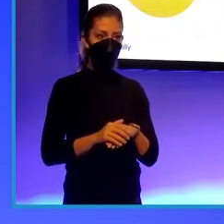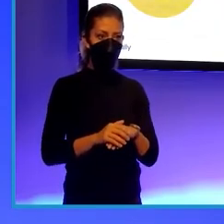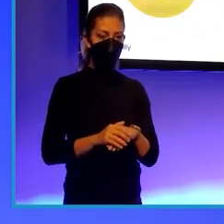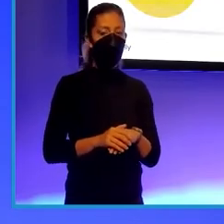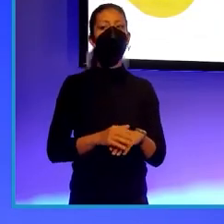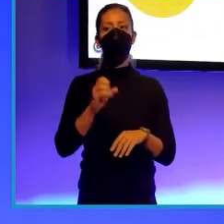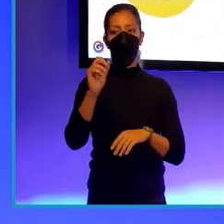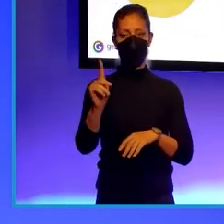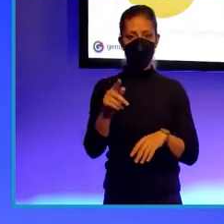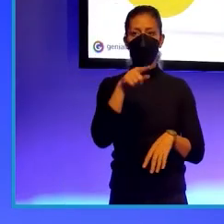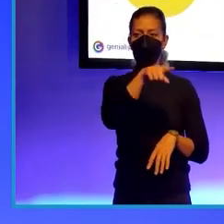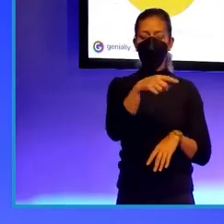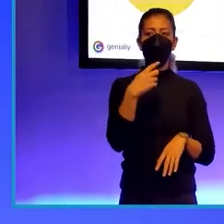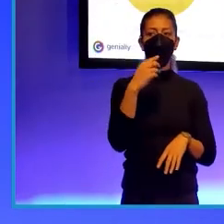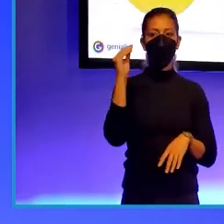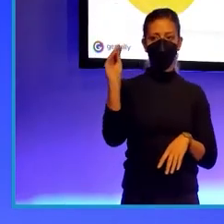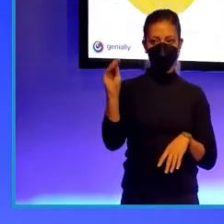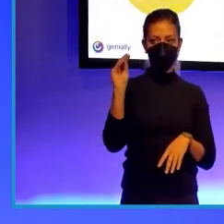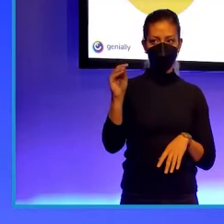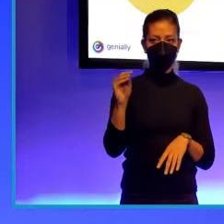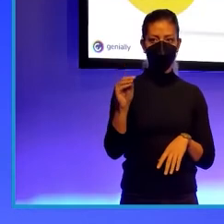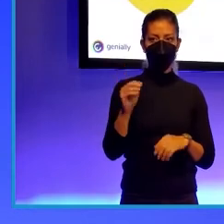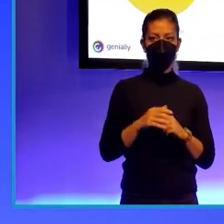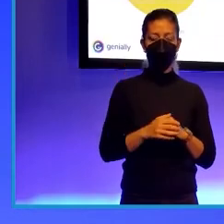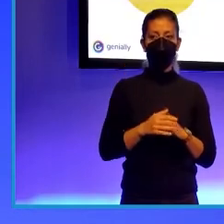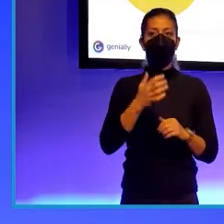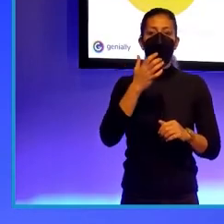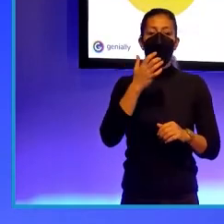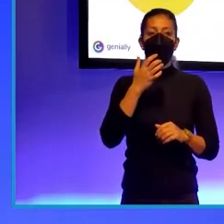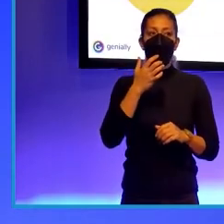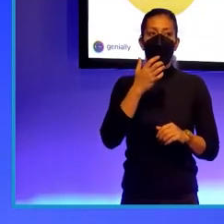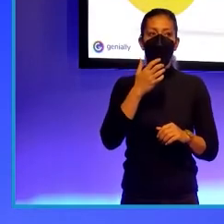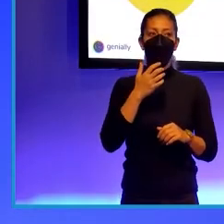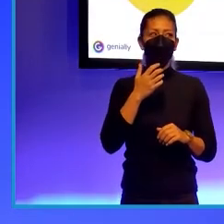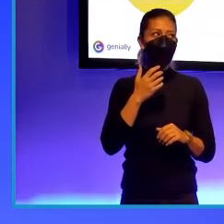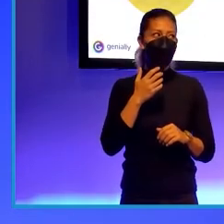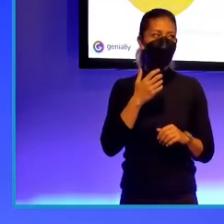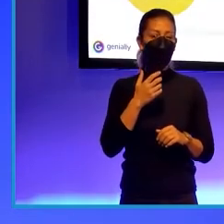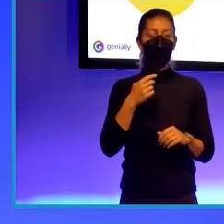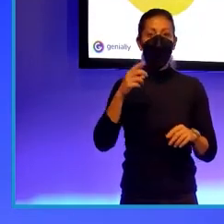ok dijistes que un plan para avanzar en el plan